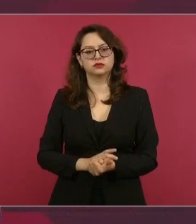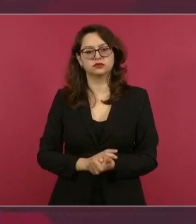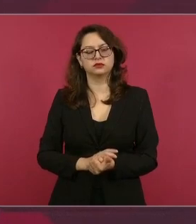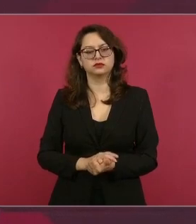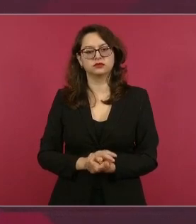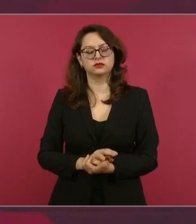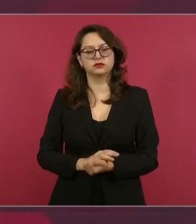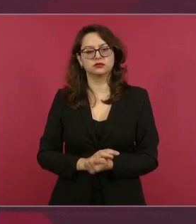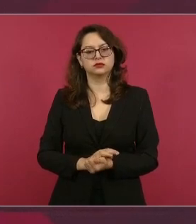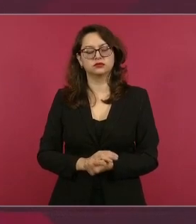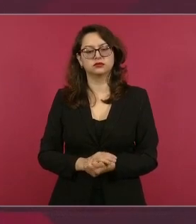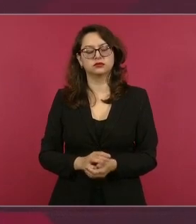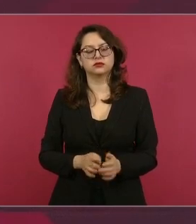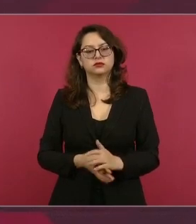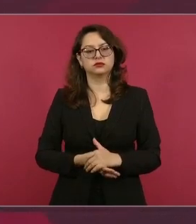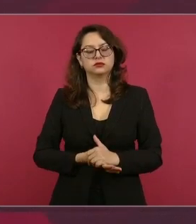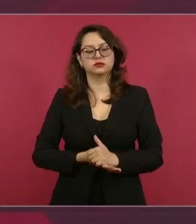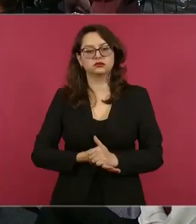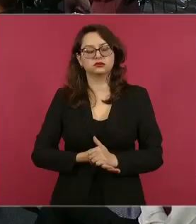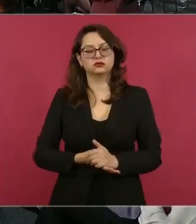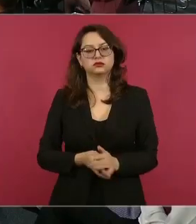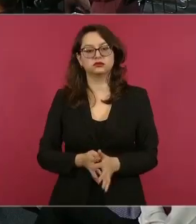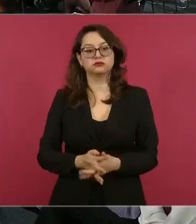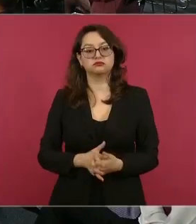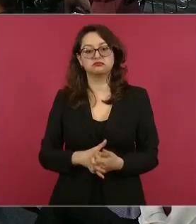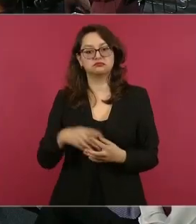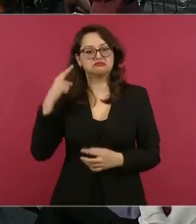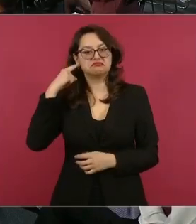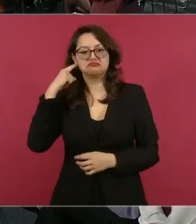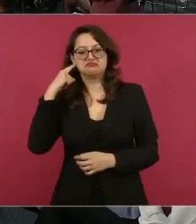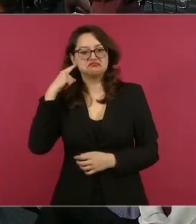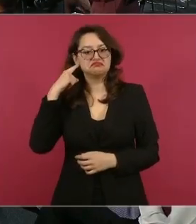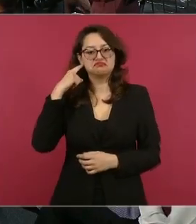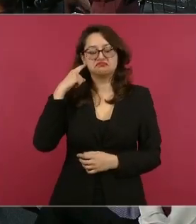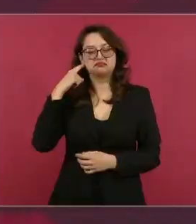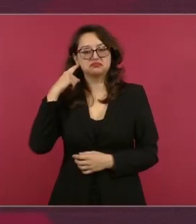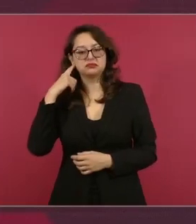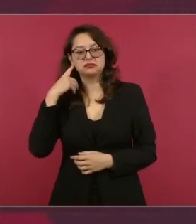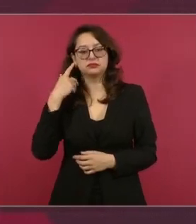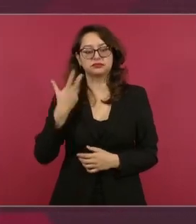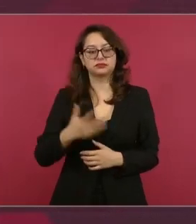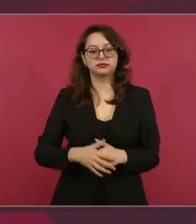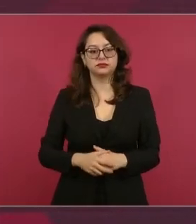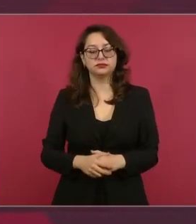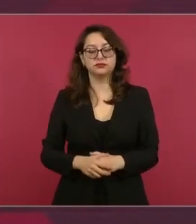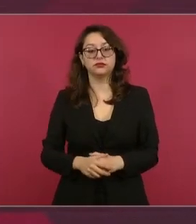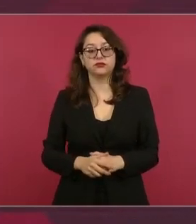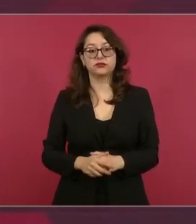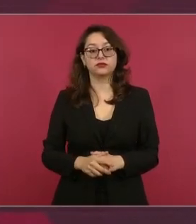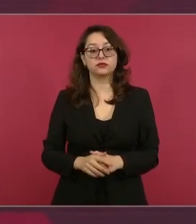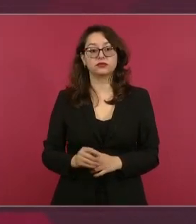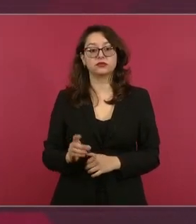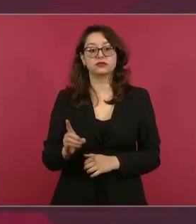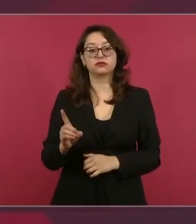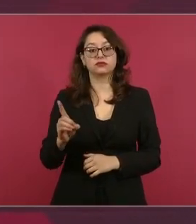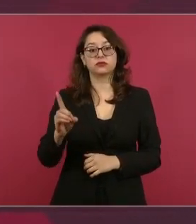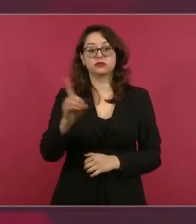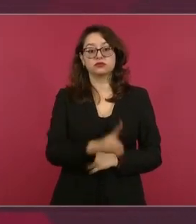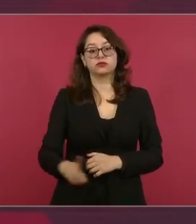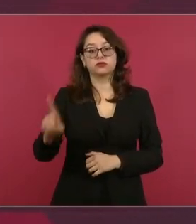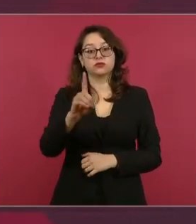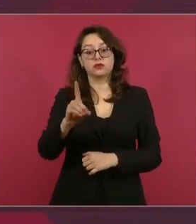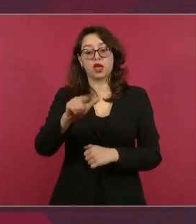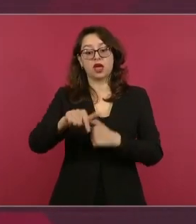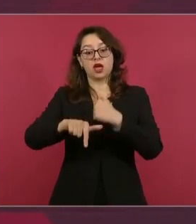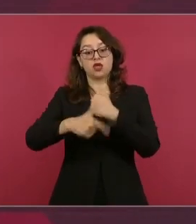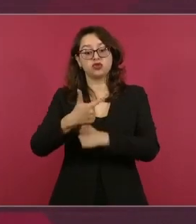Sí, Mexicali. ¿Qué día en Tijuana, señor? El domingo. Domingo 12. Tijuana.